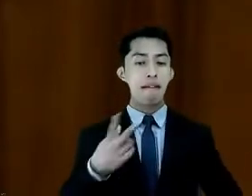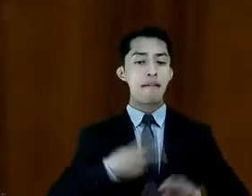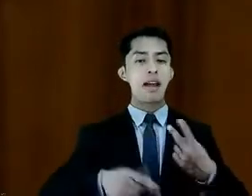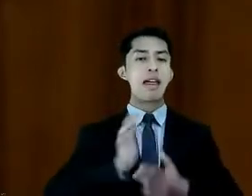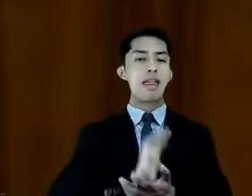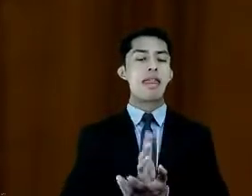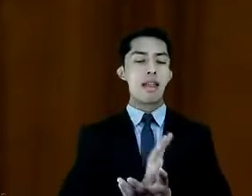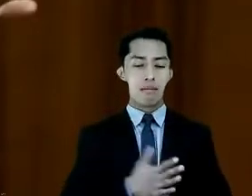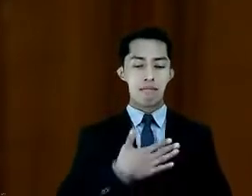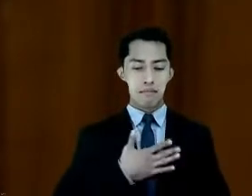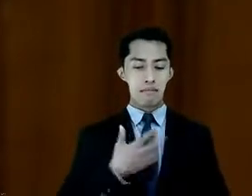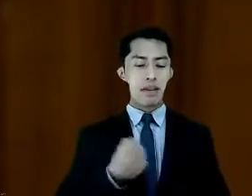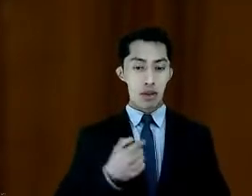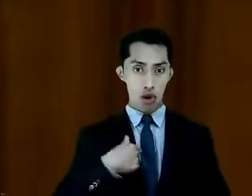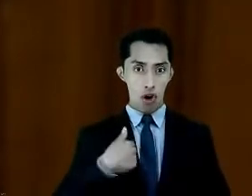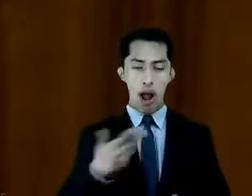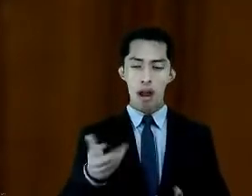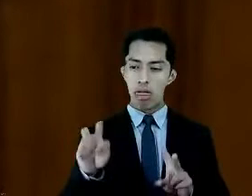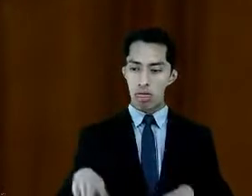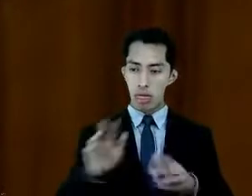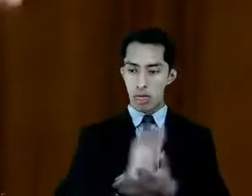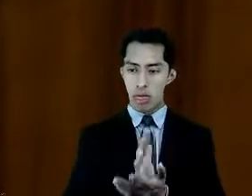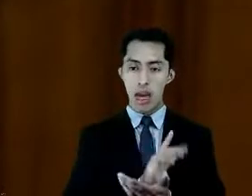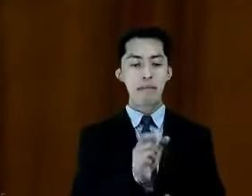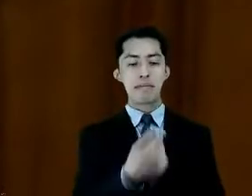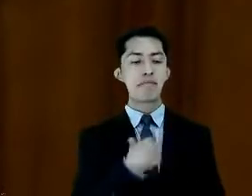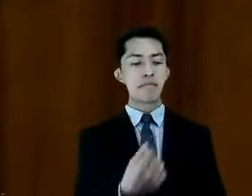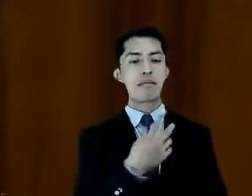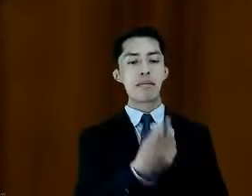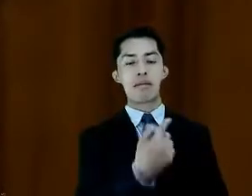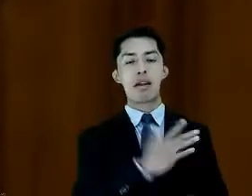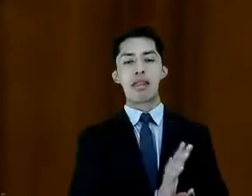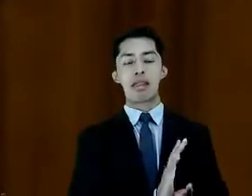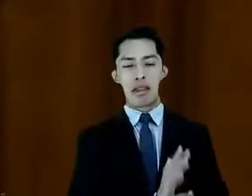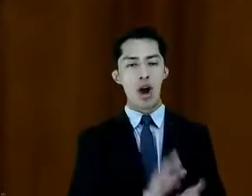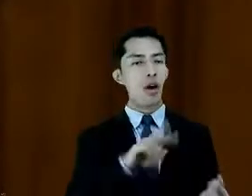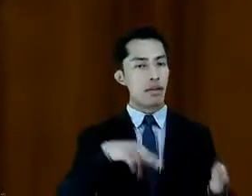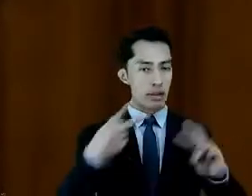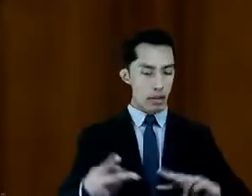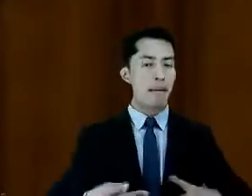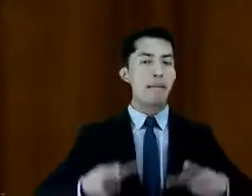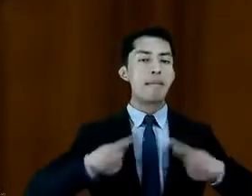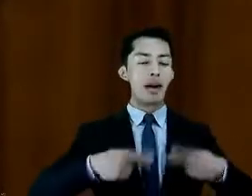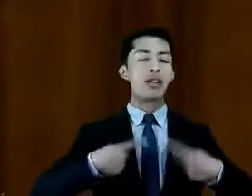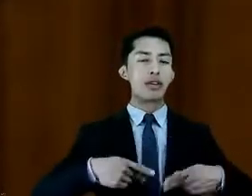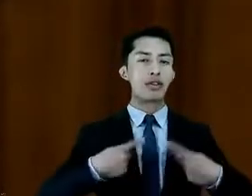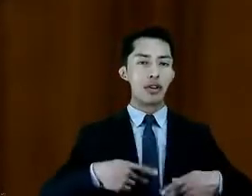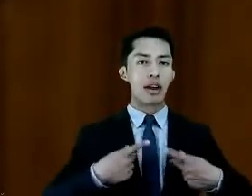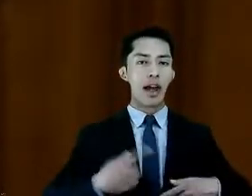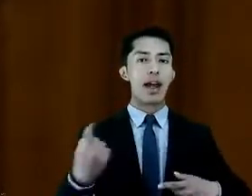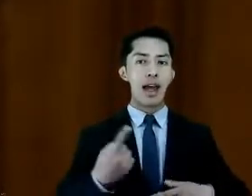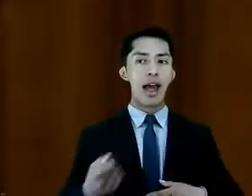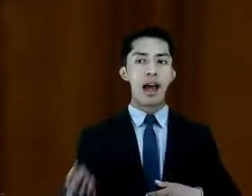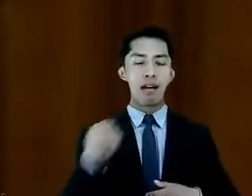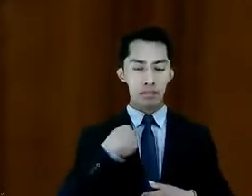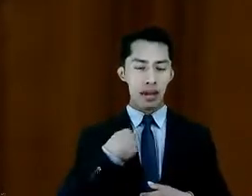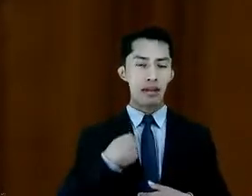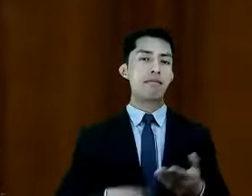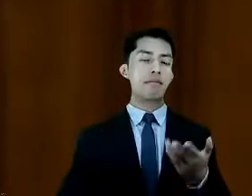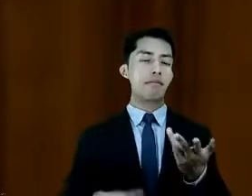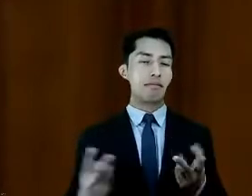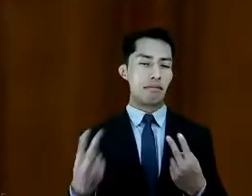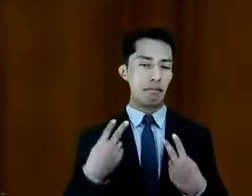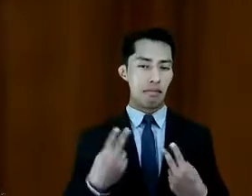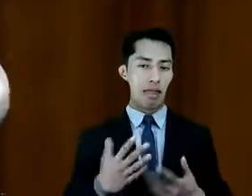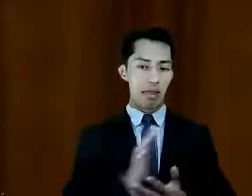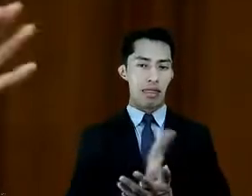que nosotros hacemos con las demás personas o viceversa, con las demás personas que hacen hacia nosotros.